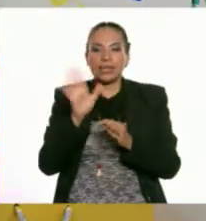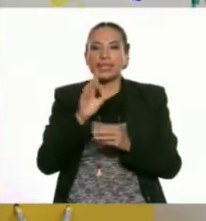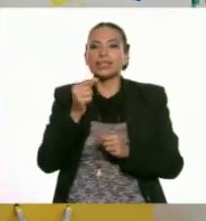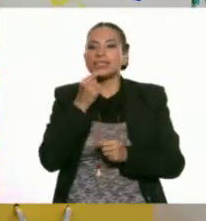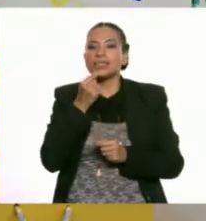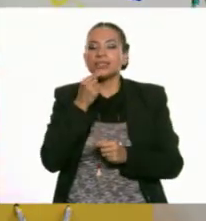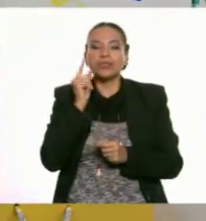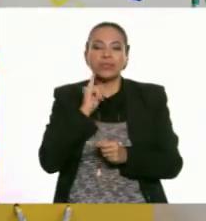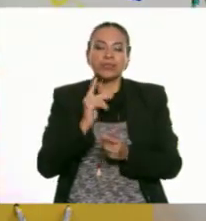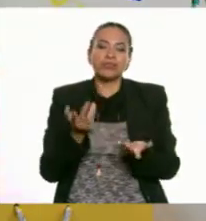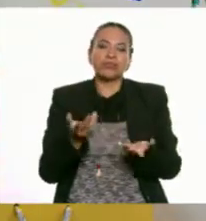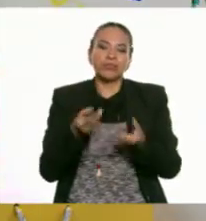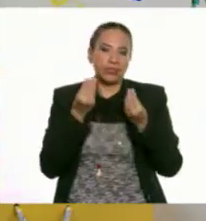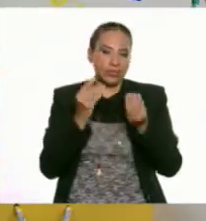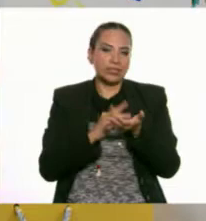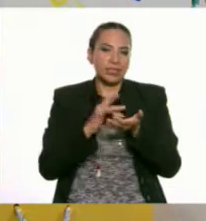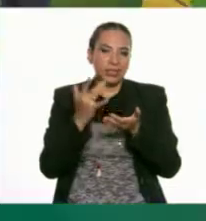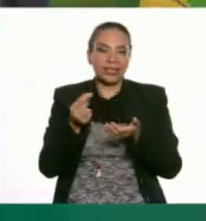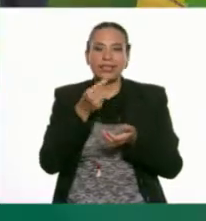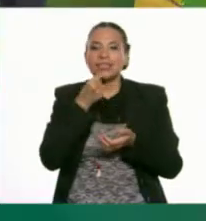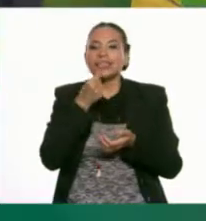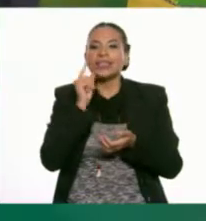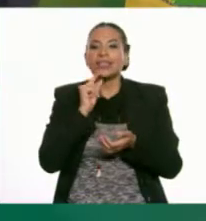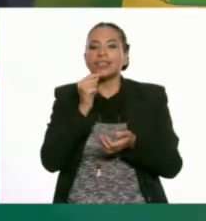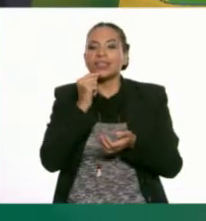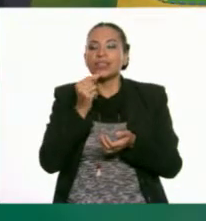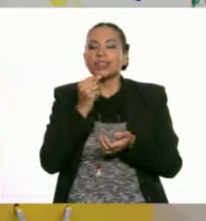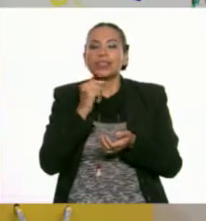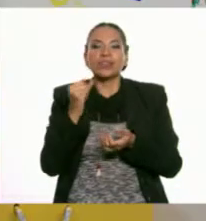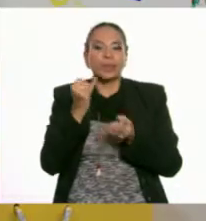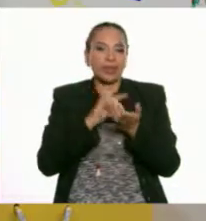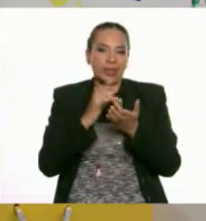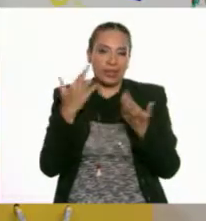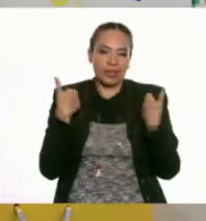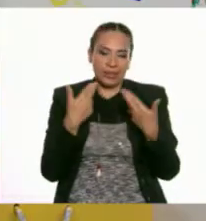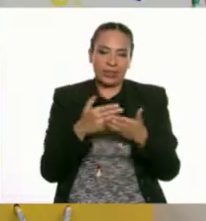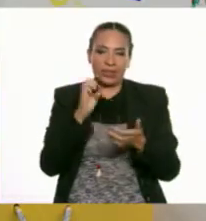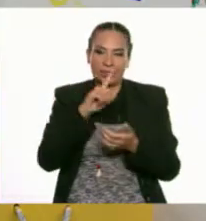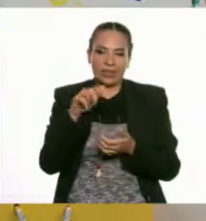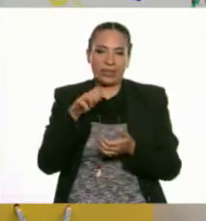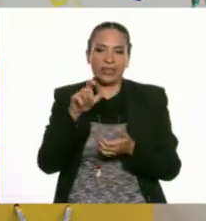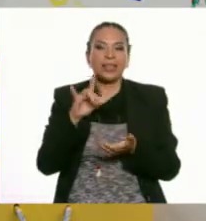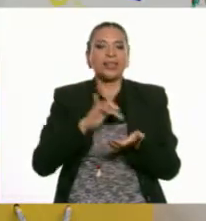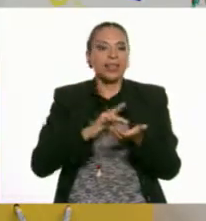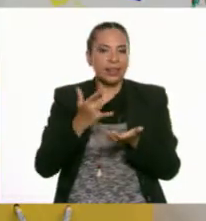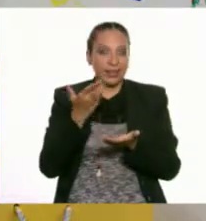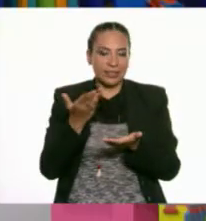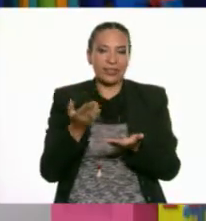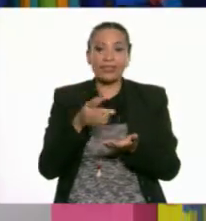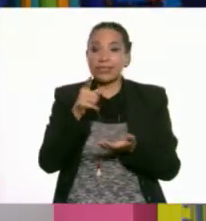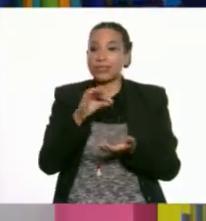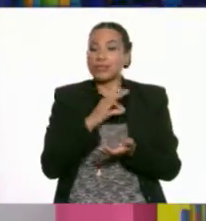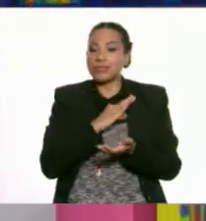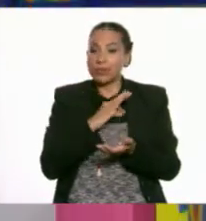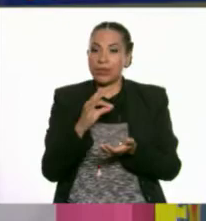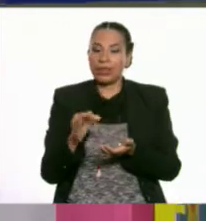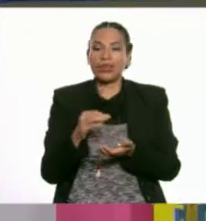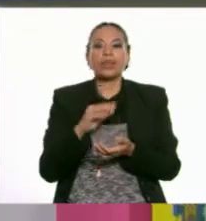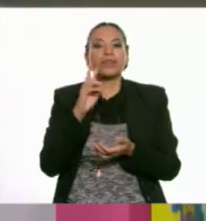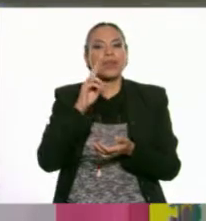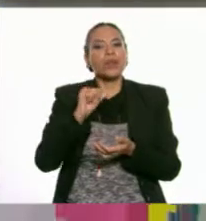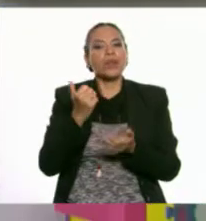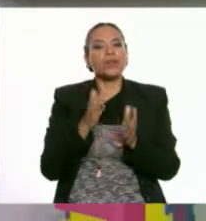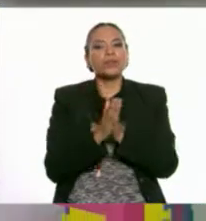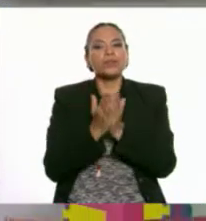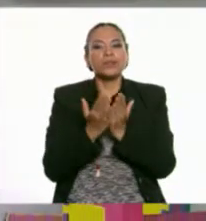y los niños, ¿te parece? Muchas gracias, niñas y niños, y gracias también, profe Ezequiel. Gracias a ti también, Alexia. Si te es posible, consulta